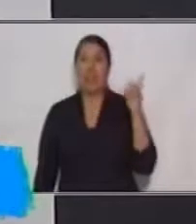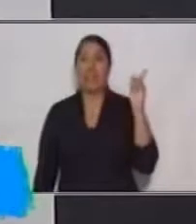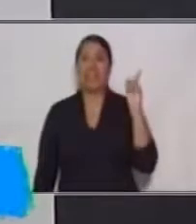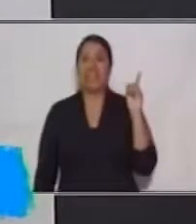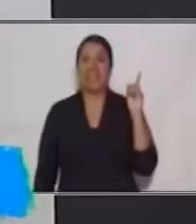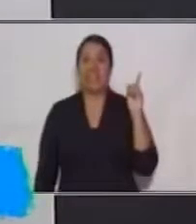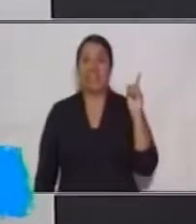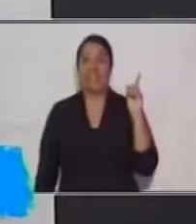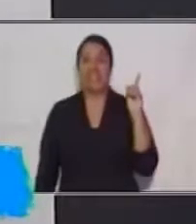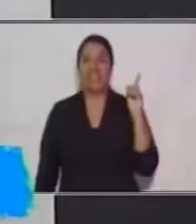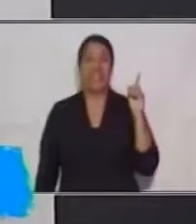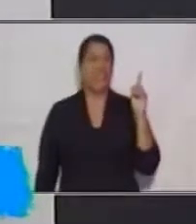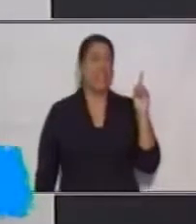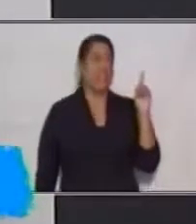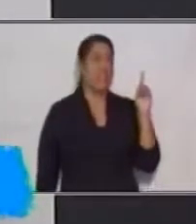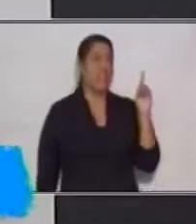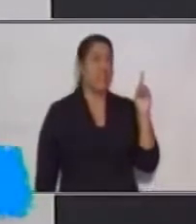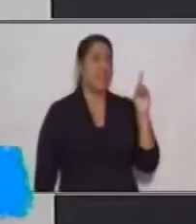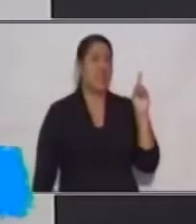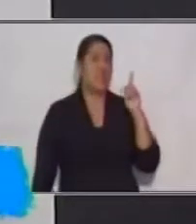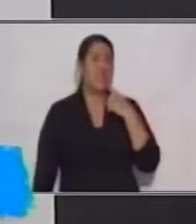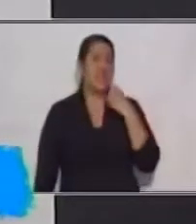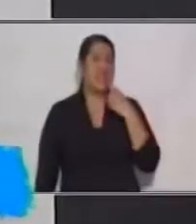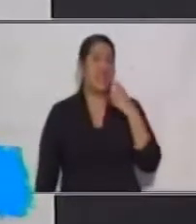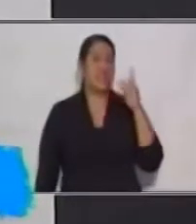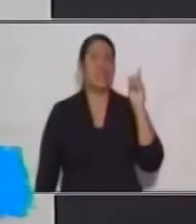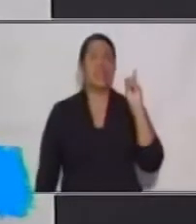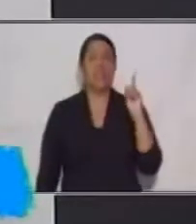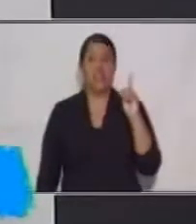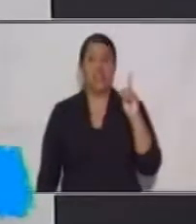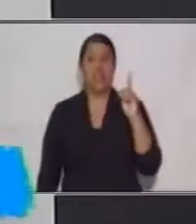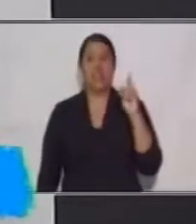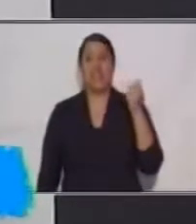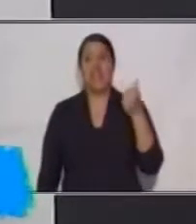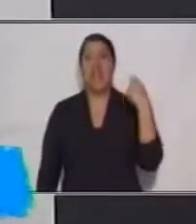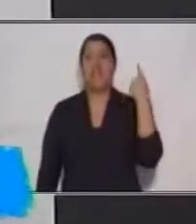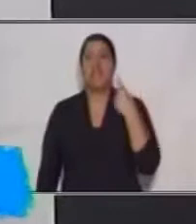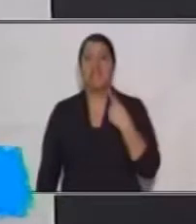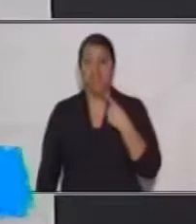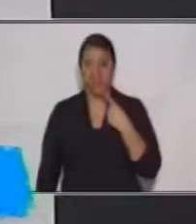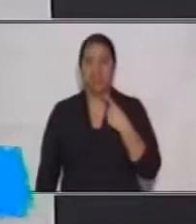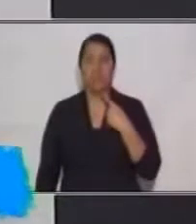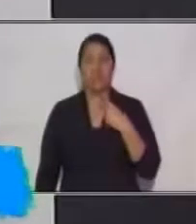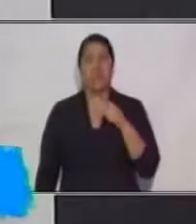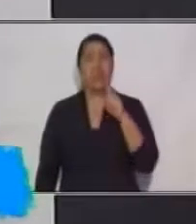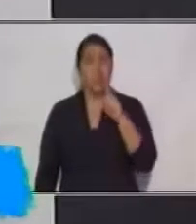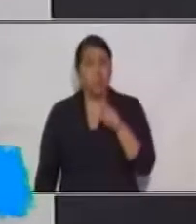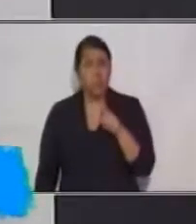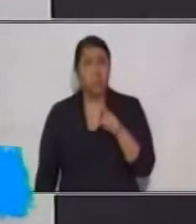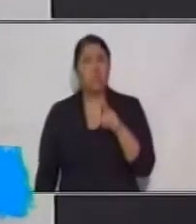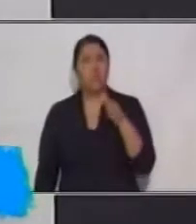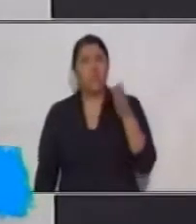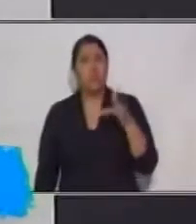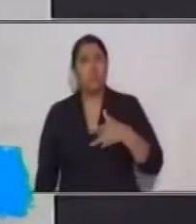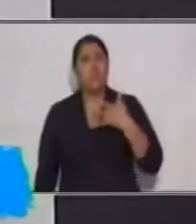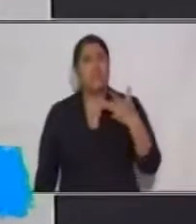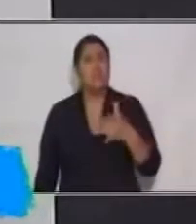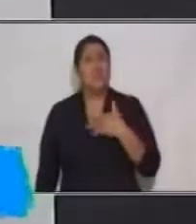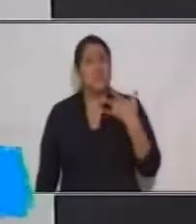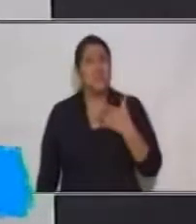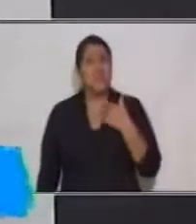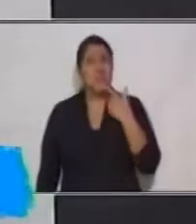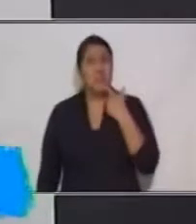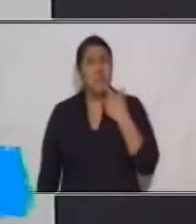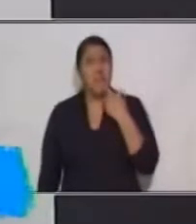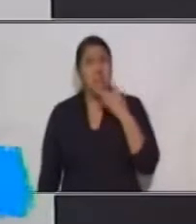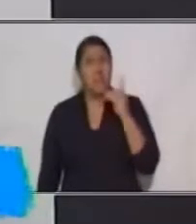ustedes pueden situarse y decir en este momento das, puede sentir que la lengua va detrás de los dientes y por eso es como nosotros